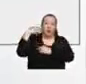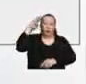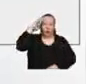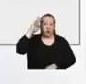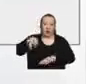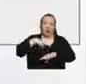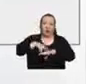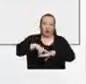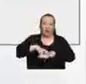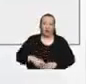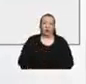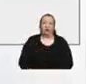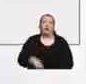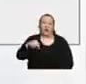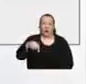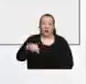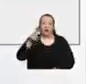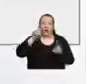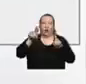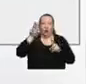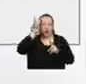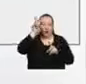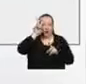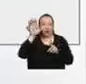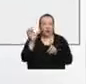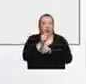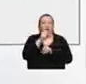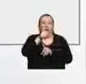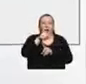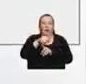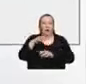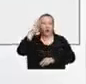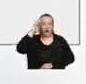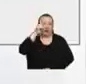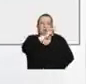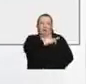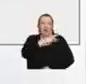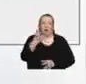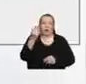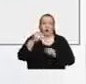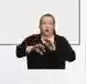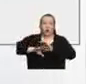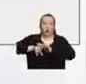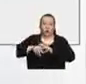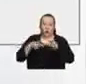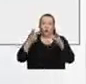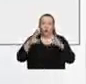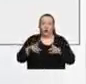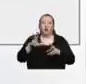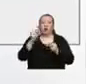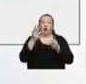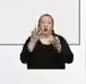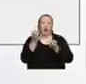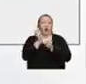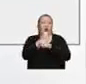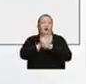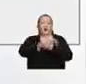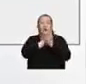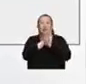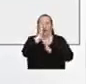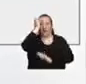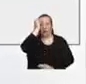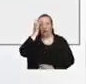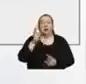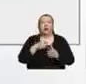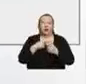y de éstos se agarraban ciertos comandantes porque en mi época también hubo esas ganas de no hacer eso